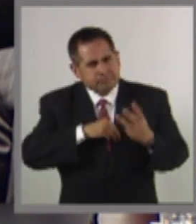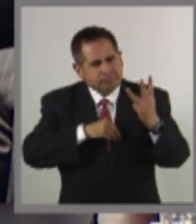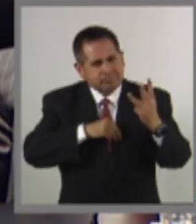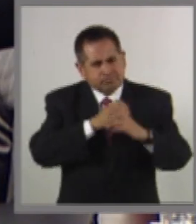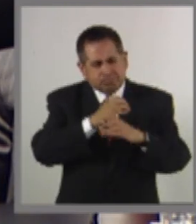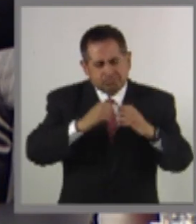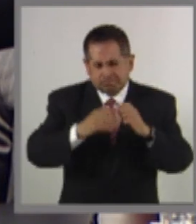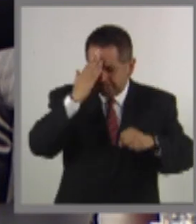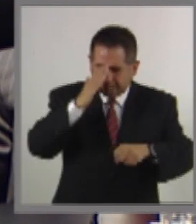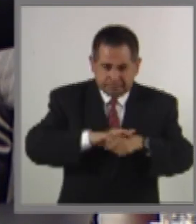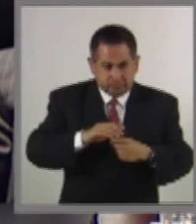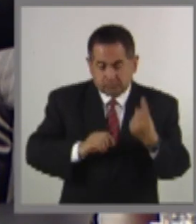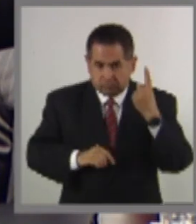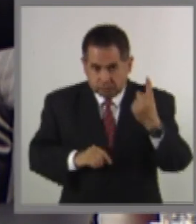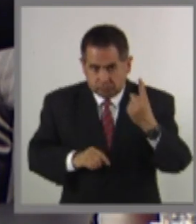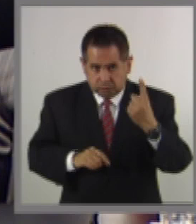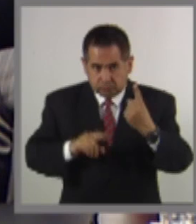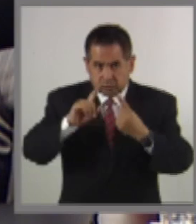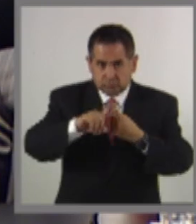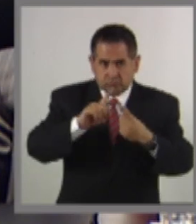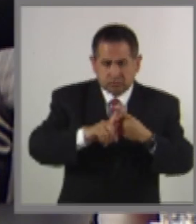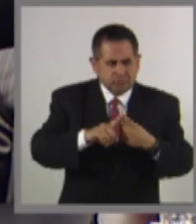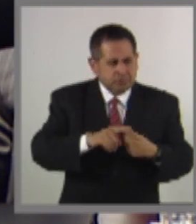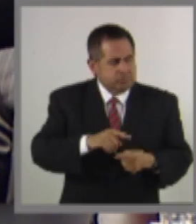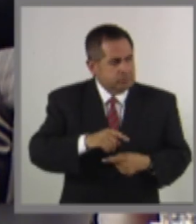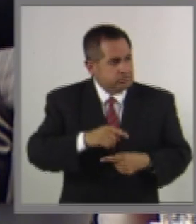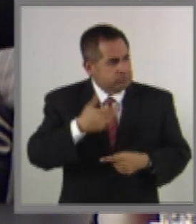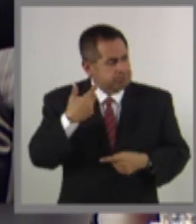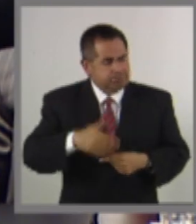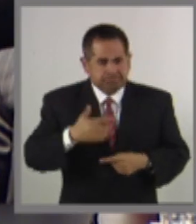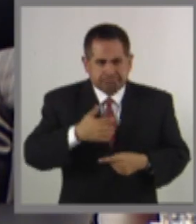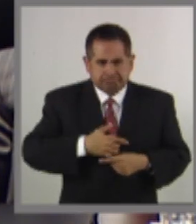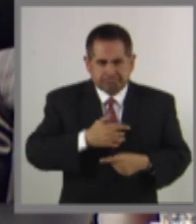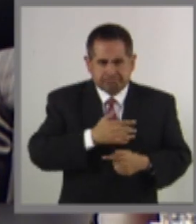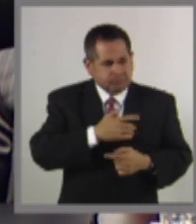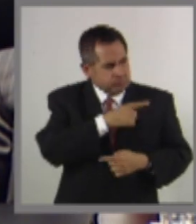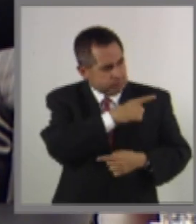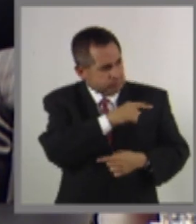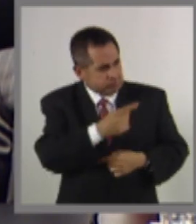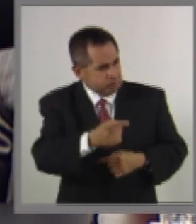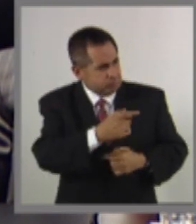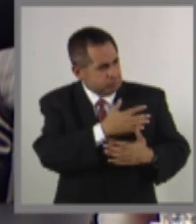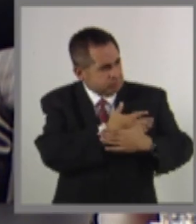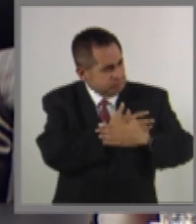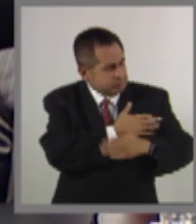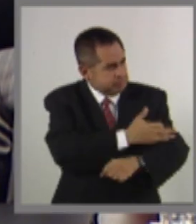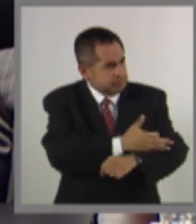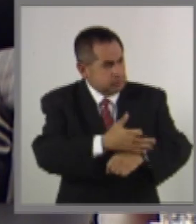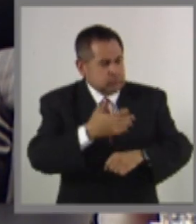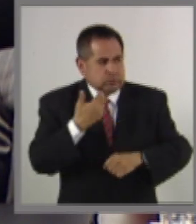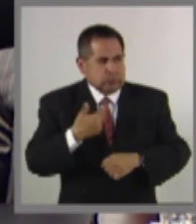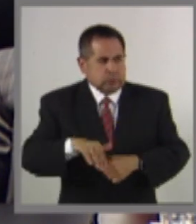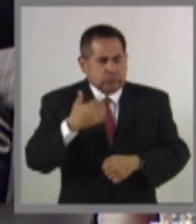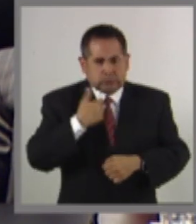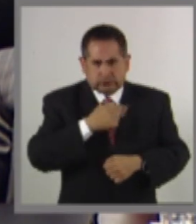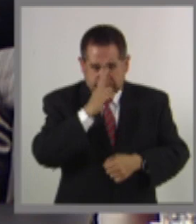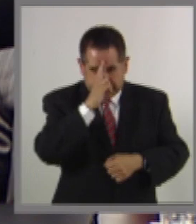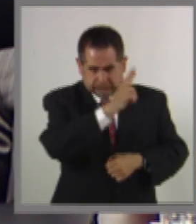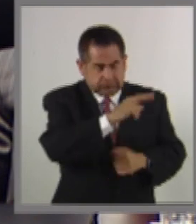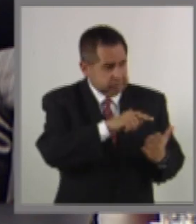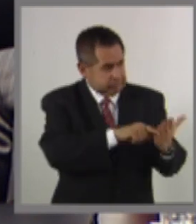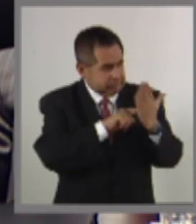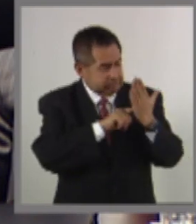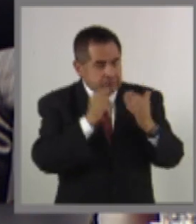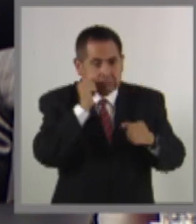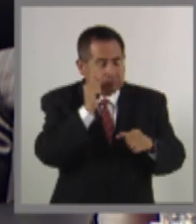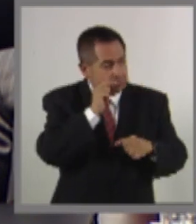cosas. Uno, un profundo amor a tu familia, que me lo demostraste todos